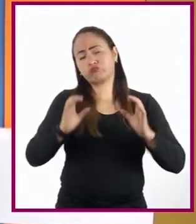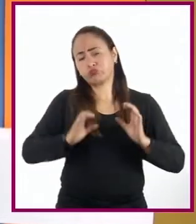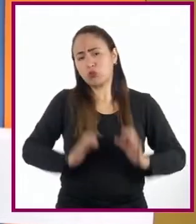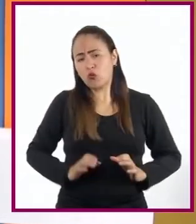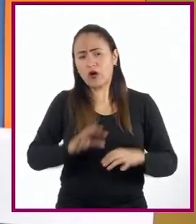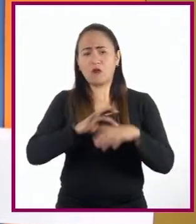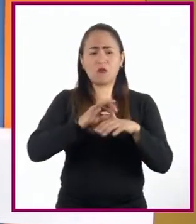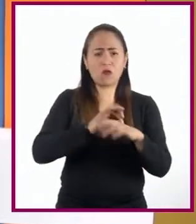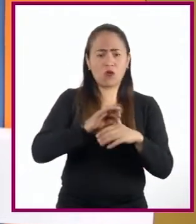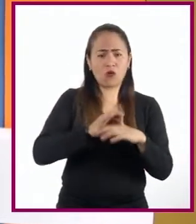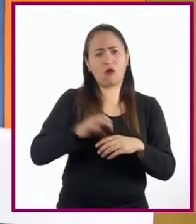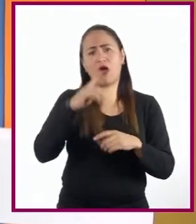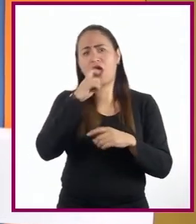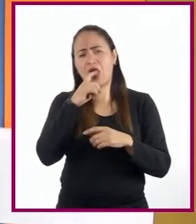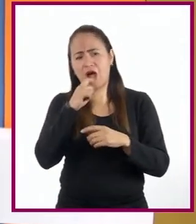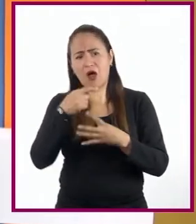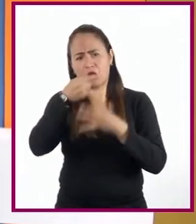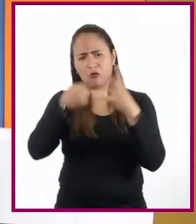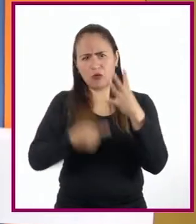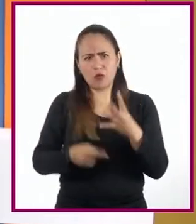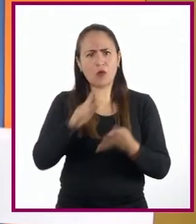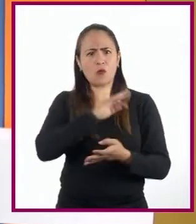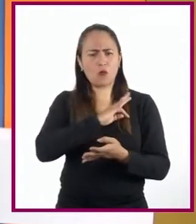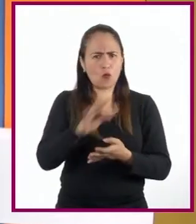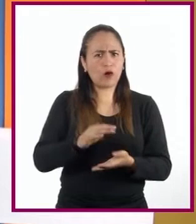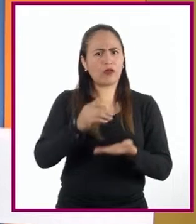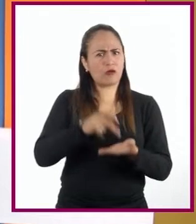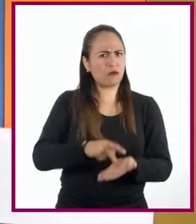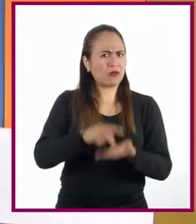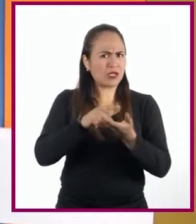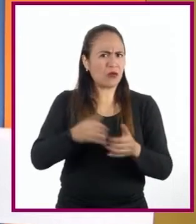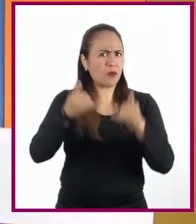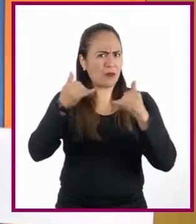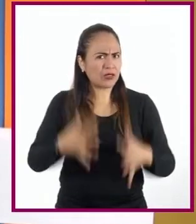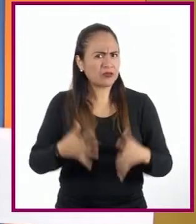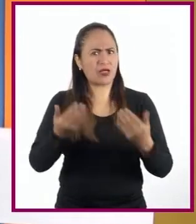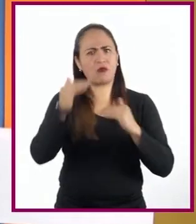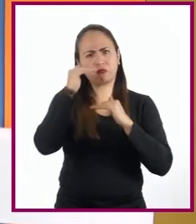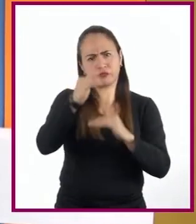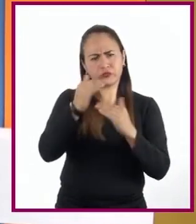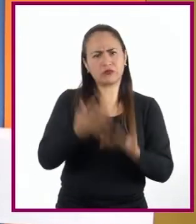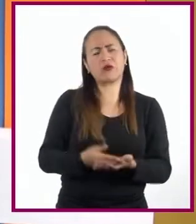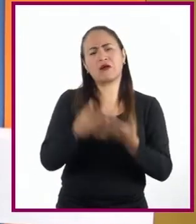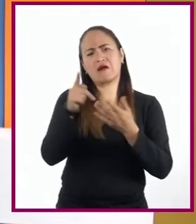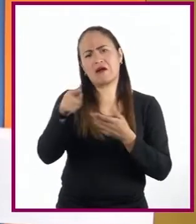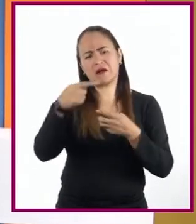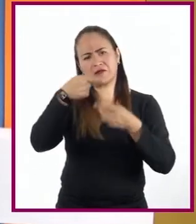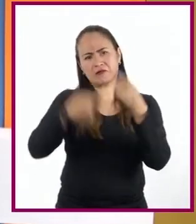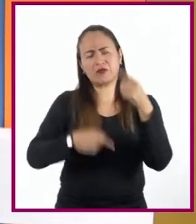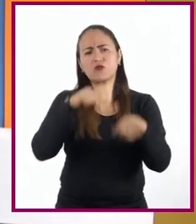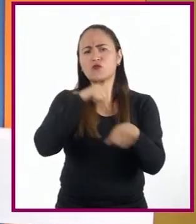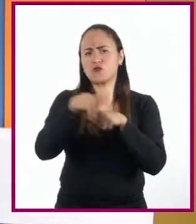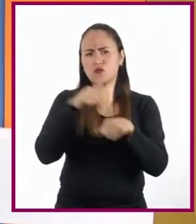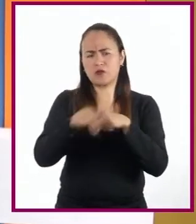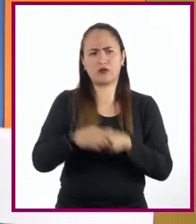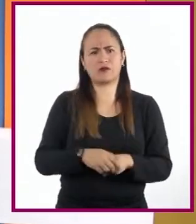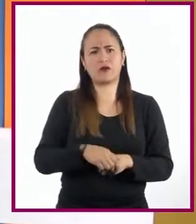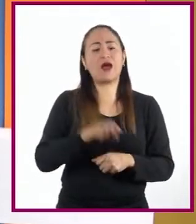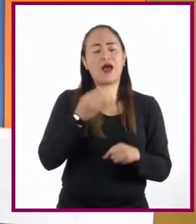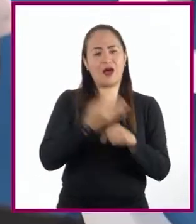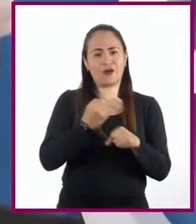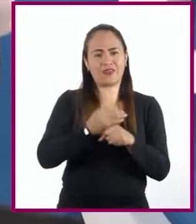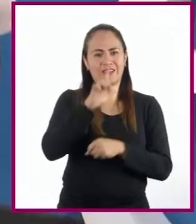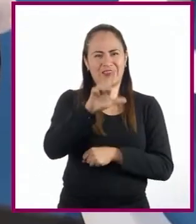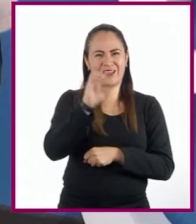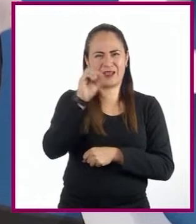expresarse cuantitativamente mediante un número y una referencia. En este caso, la longitud es la magnitud que estamos